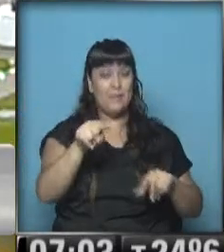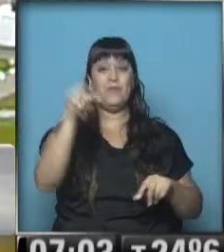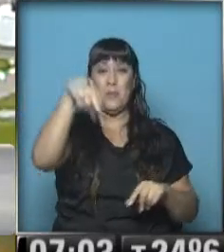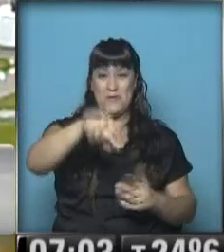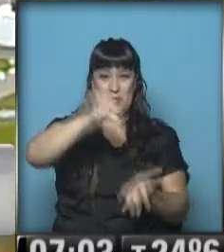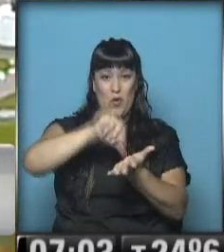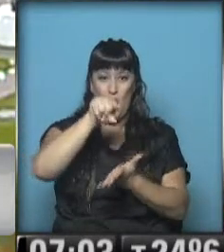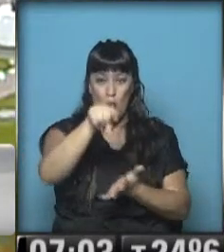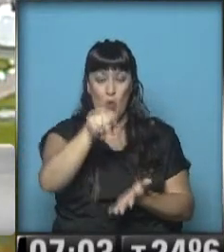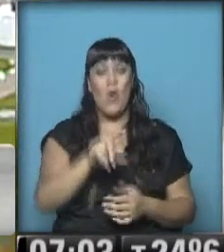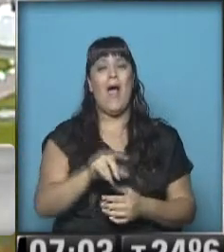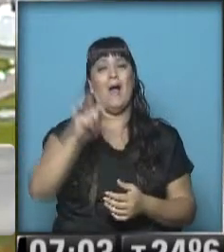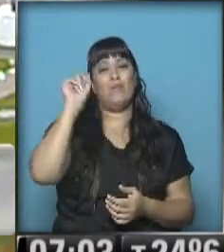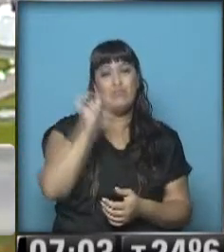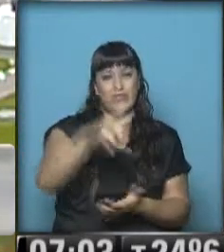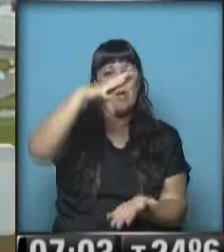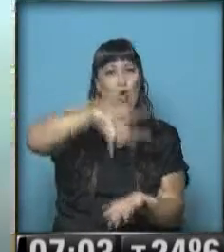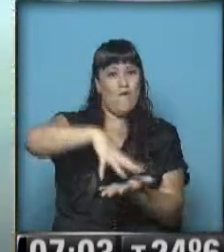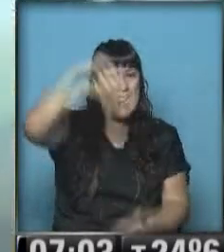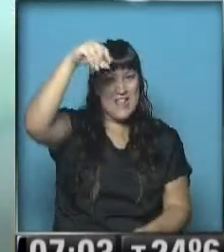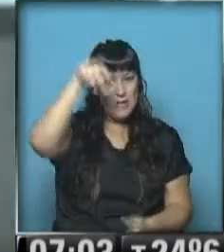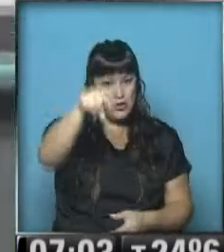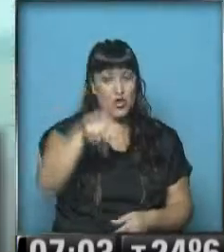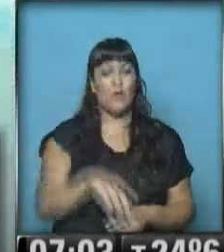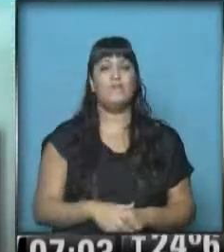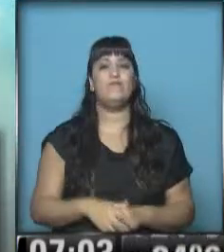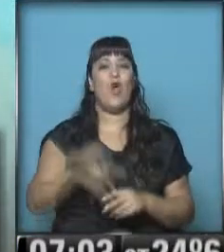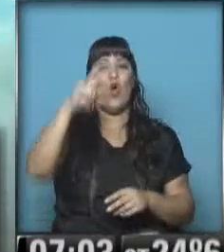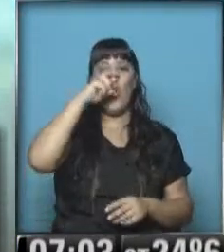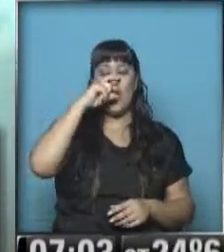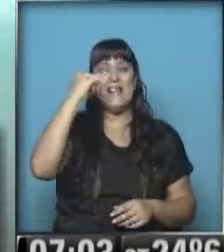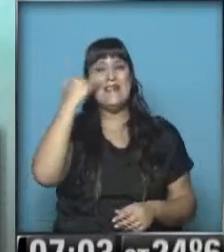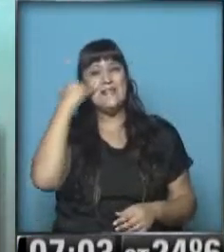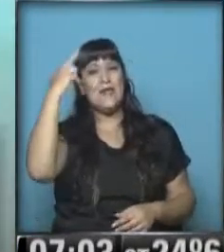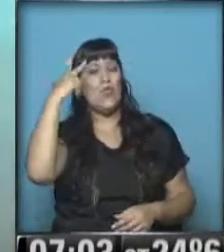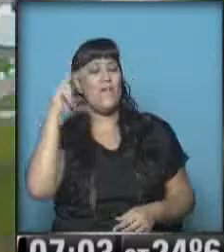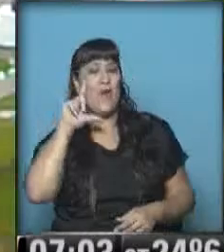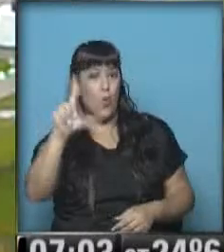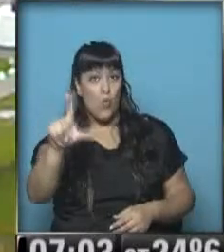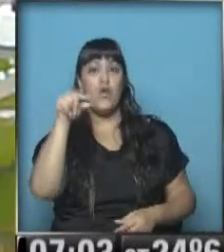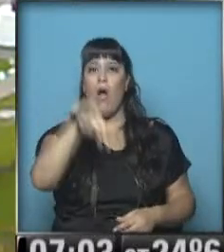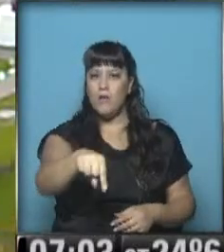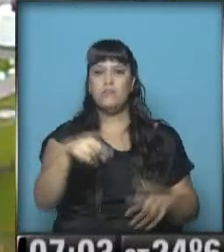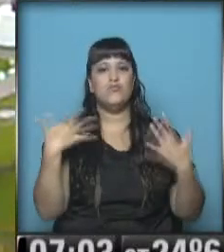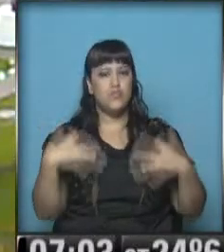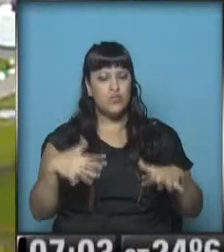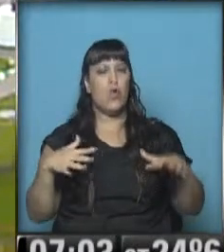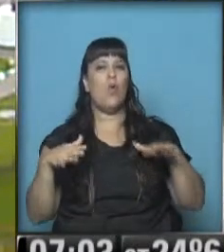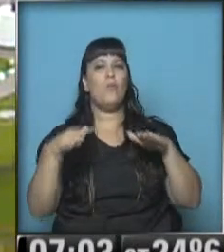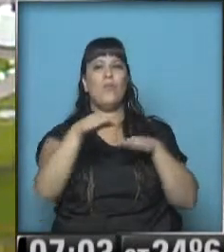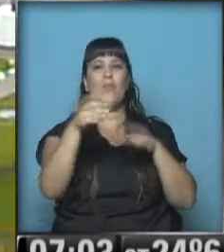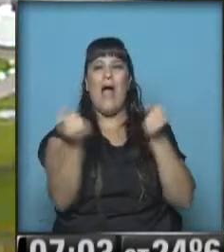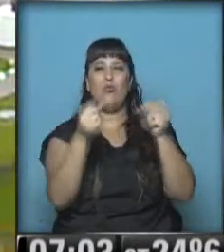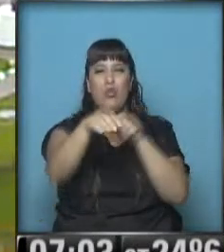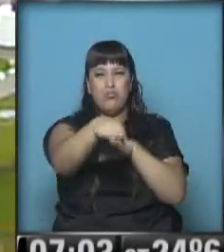lugar, el centro emblemático de la ciudad, hablamos del Obelisco, Corrientes y 9 de Julio, comienza ya móviles estacionados porque